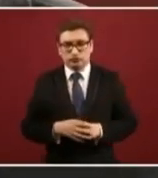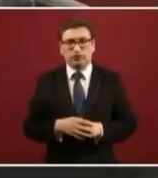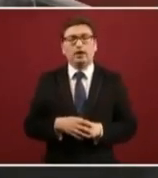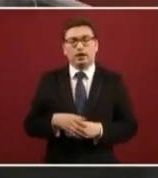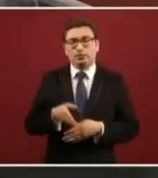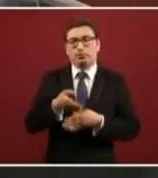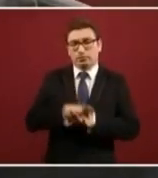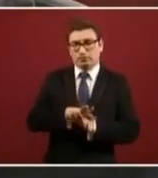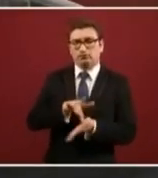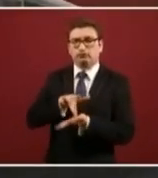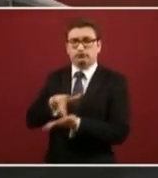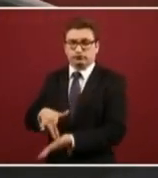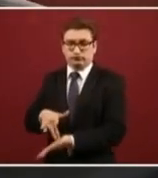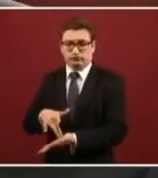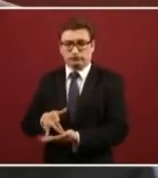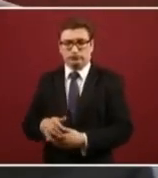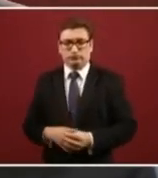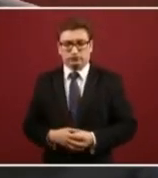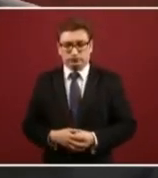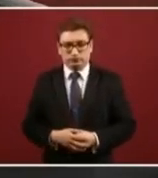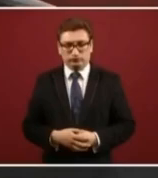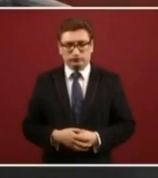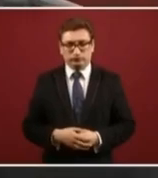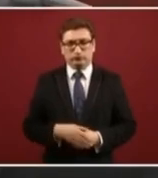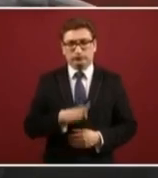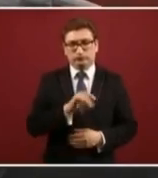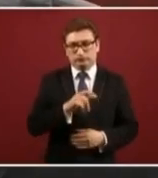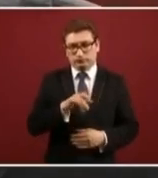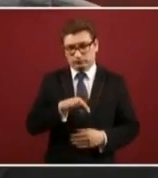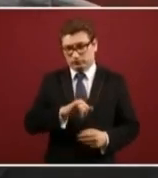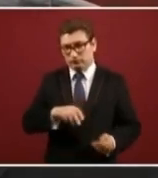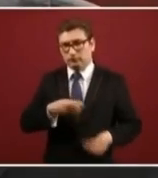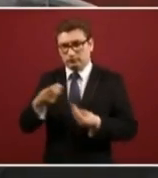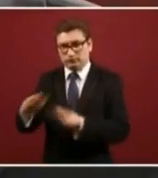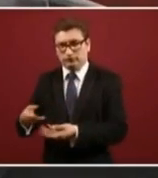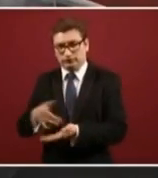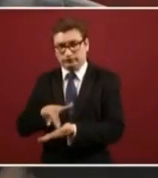financiamiento. Apoya a la banca de desarrollo